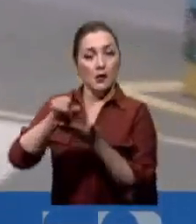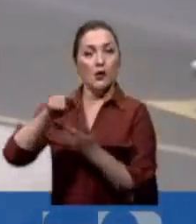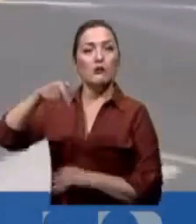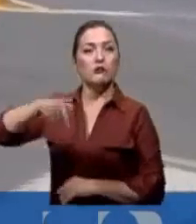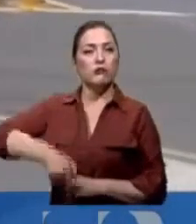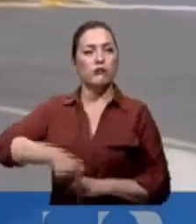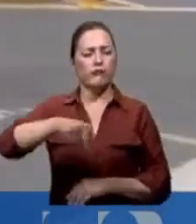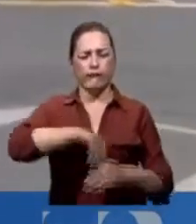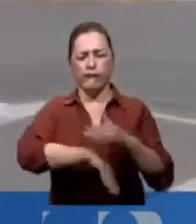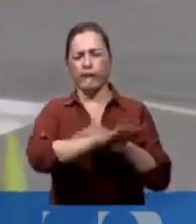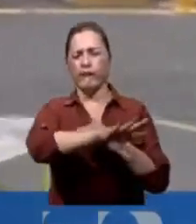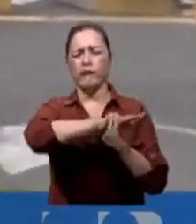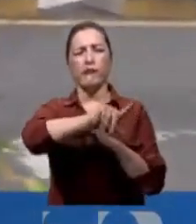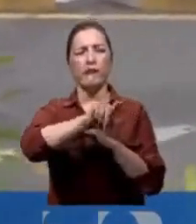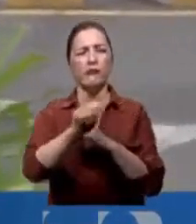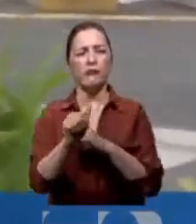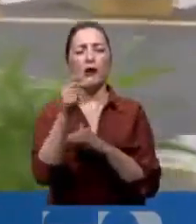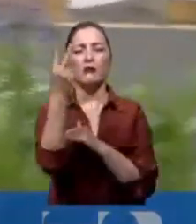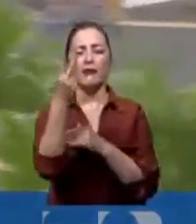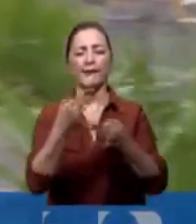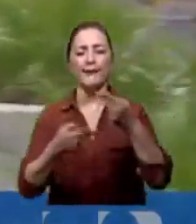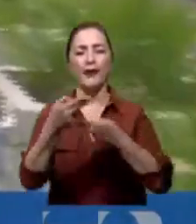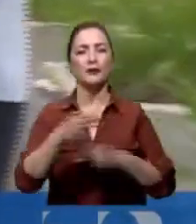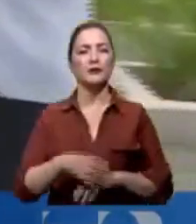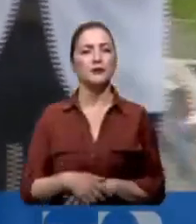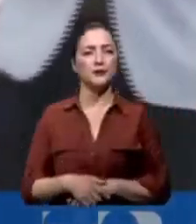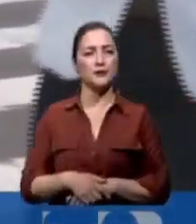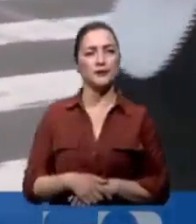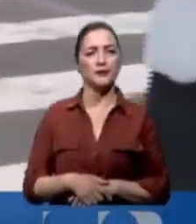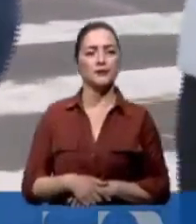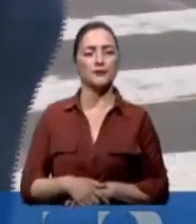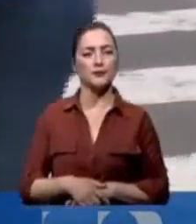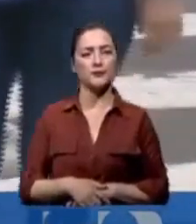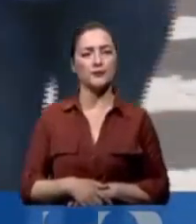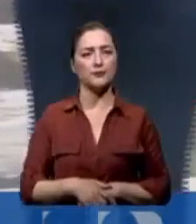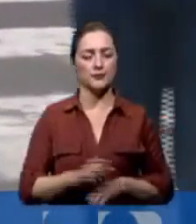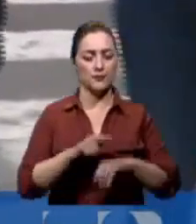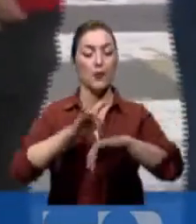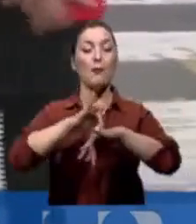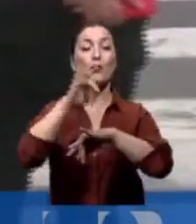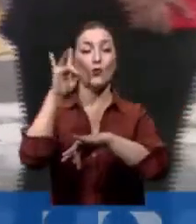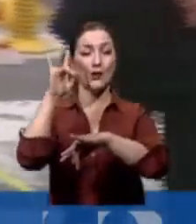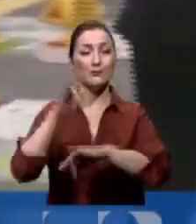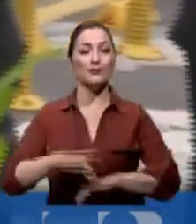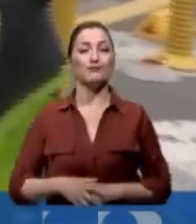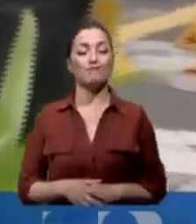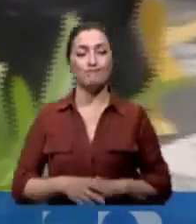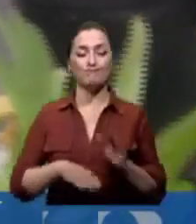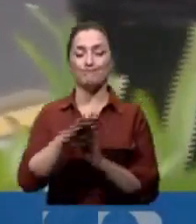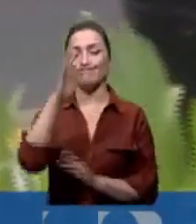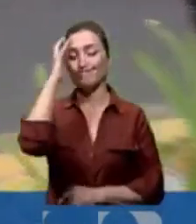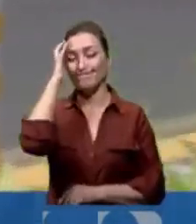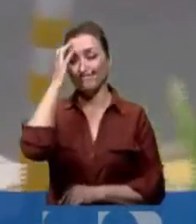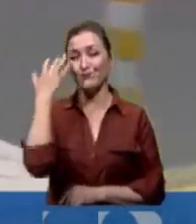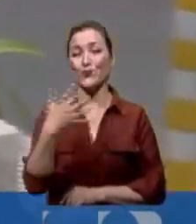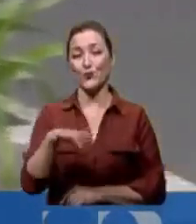Solo en esta semana han asaltado, han robado dos locales comerciales en este sector en horas de la madrugada. Lo más preocupante